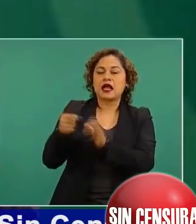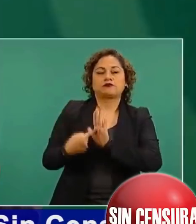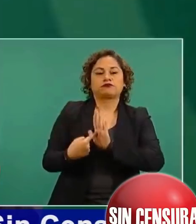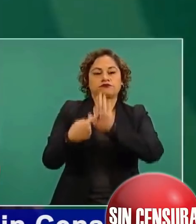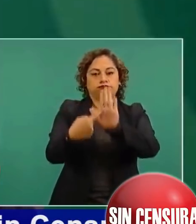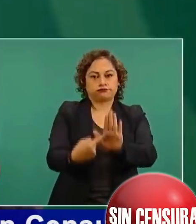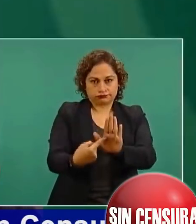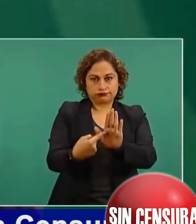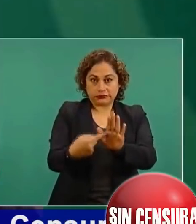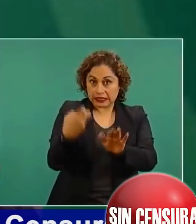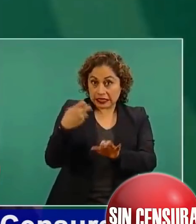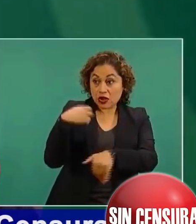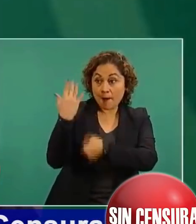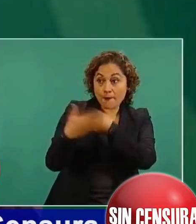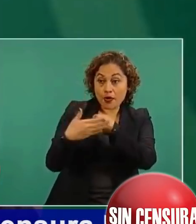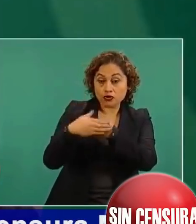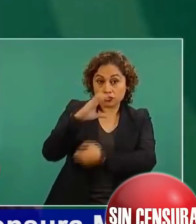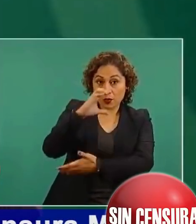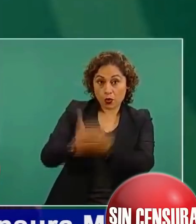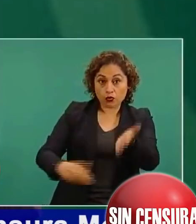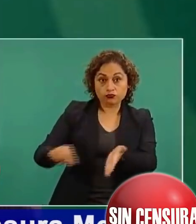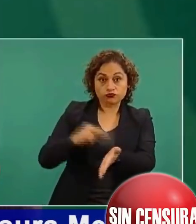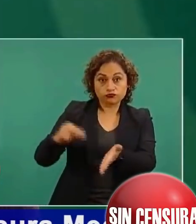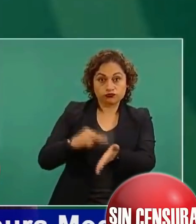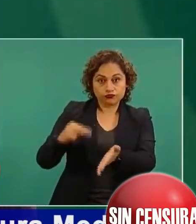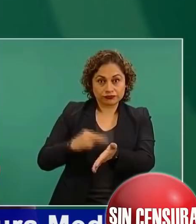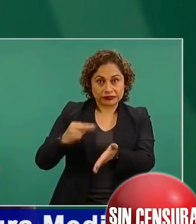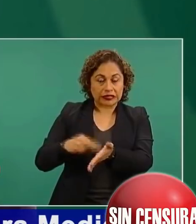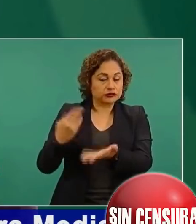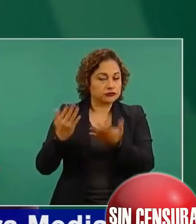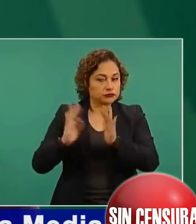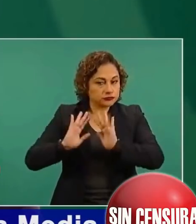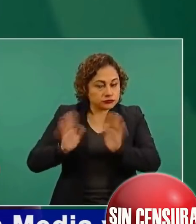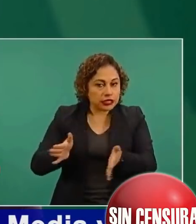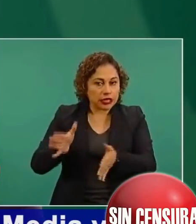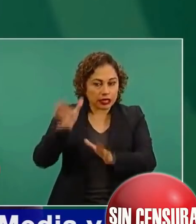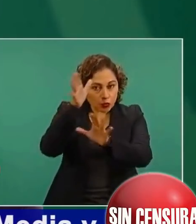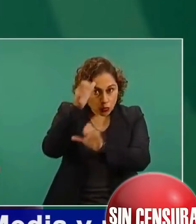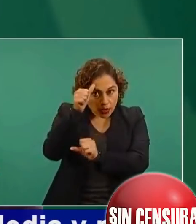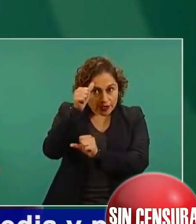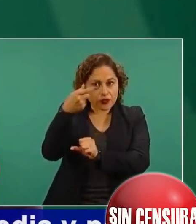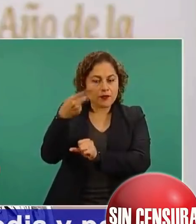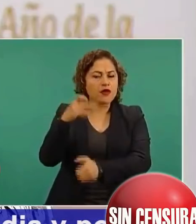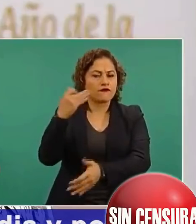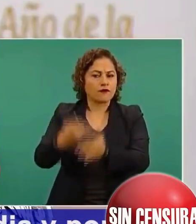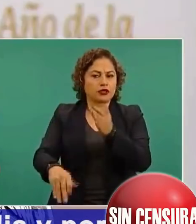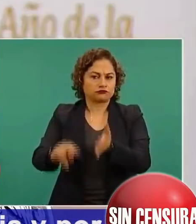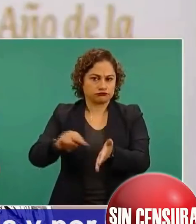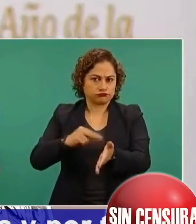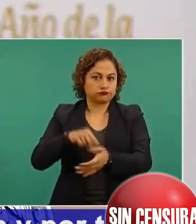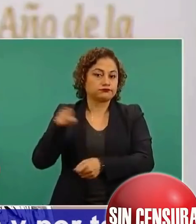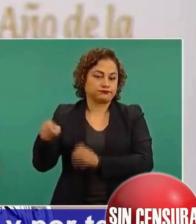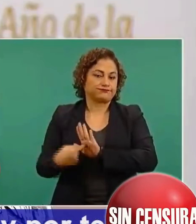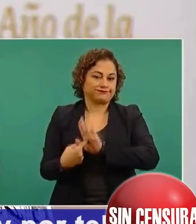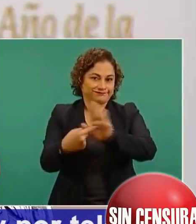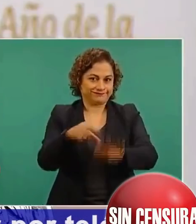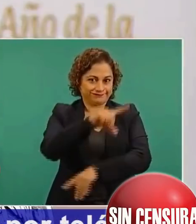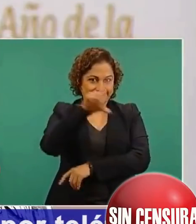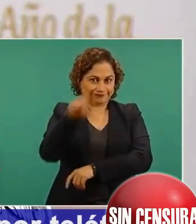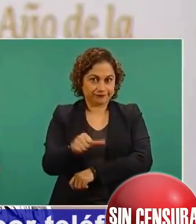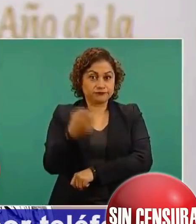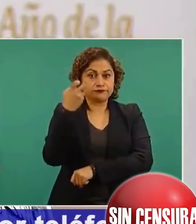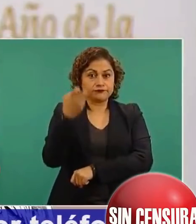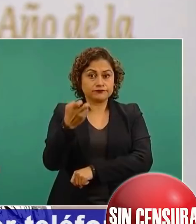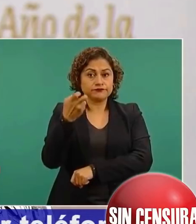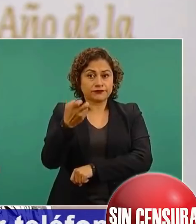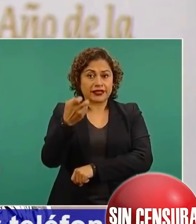están en proceso todavía de negociación, próximos a ser cerrados. Y esto nos permite tener